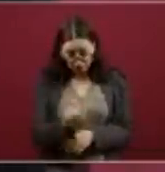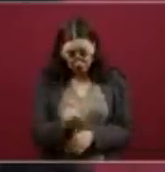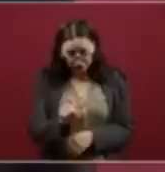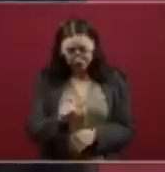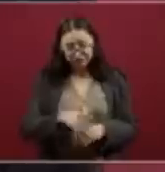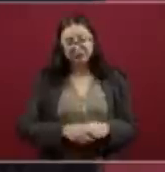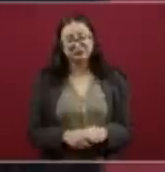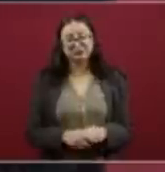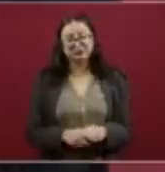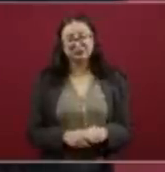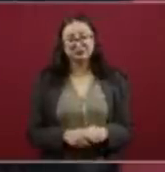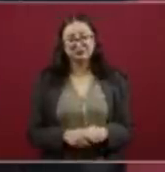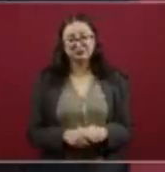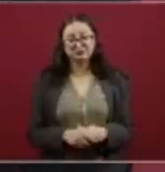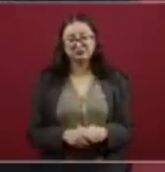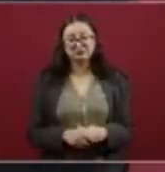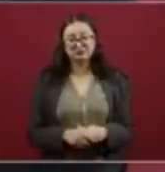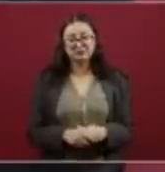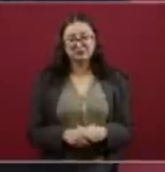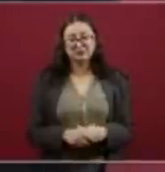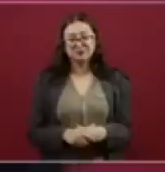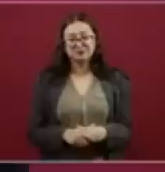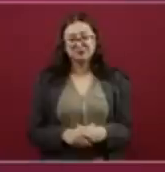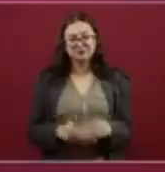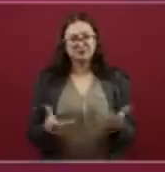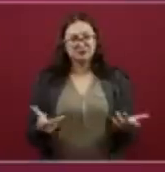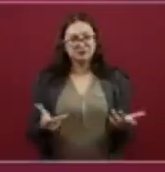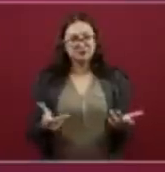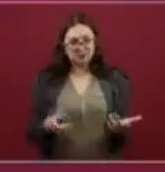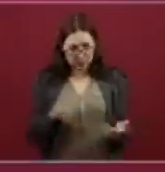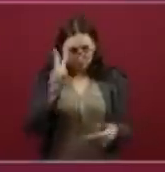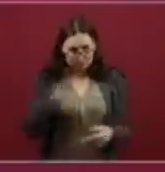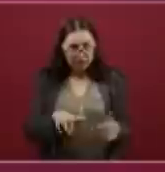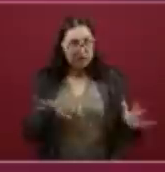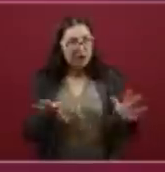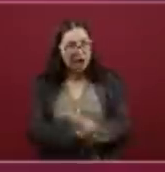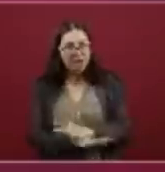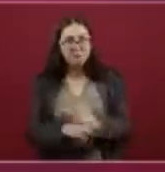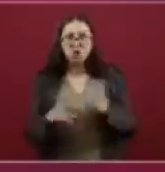¿qué no era el cambio?